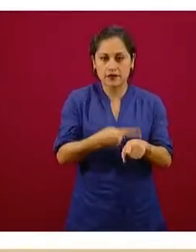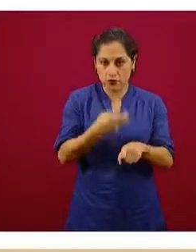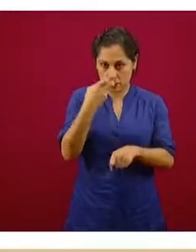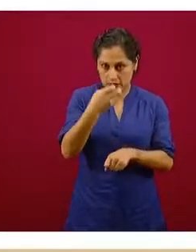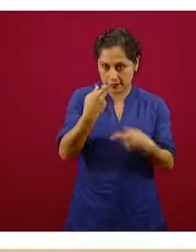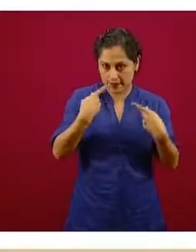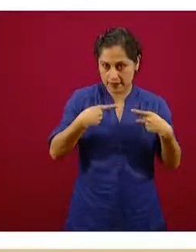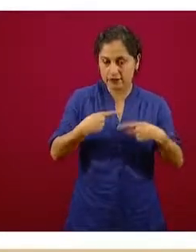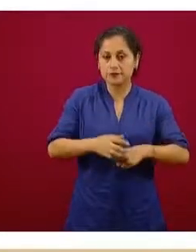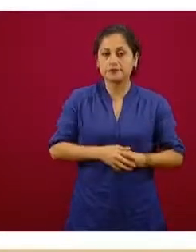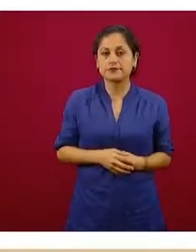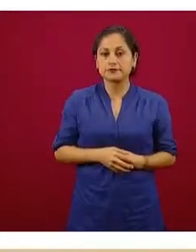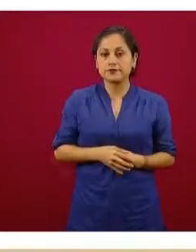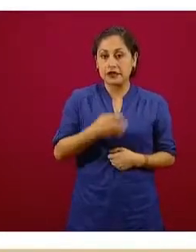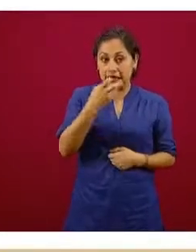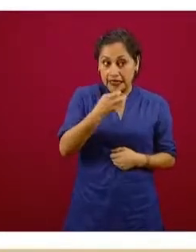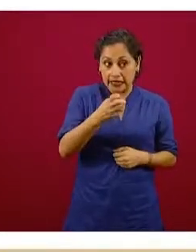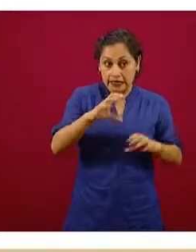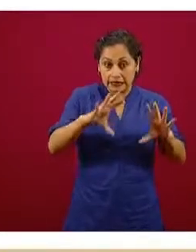De estas,